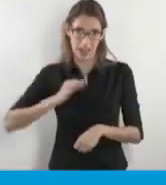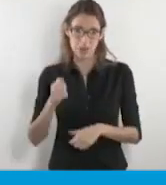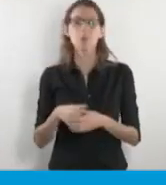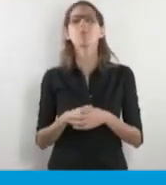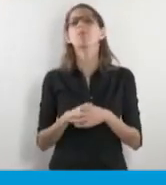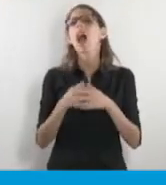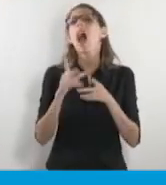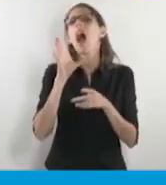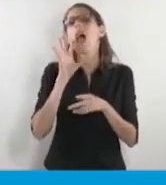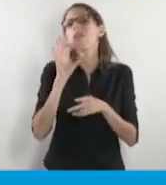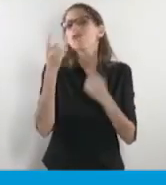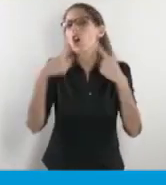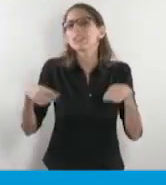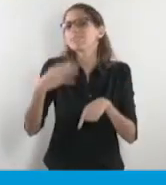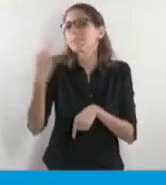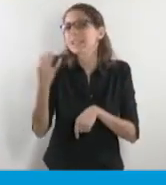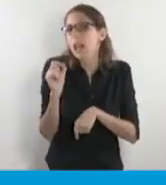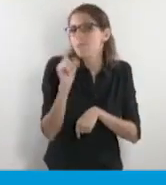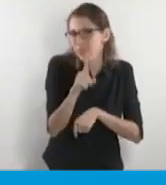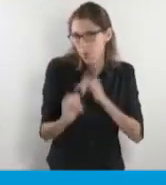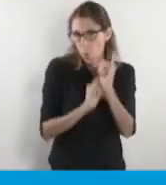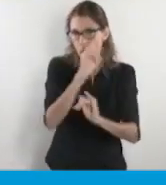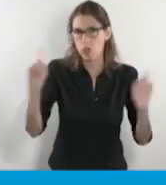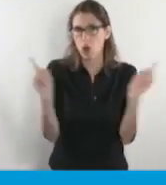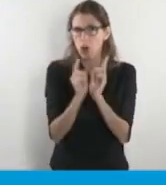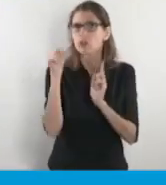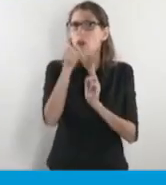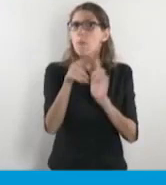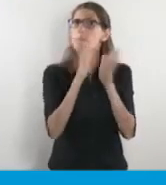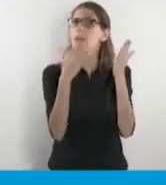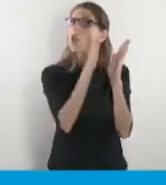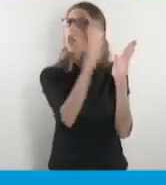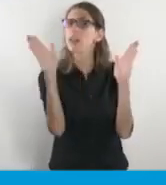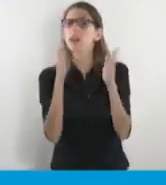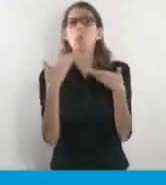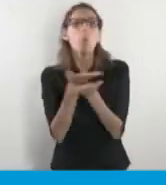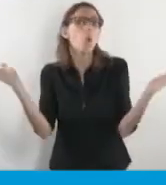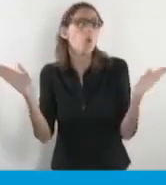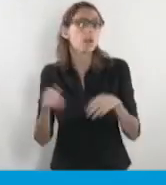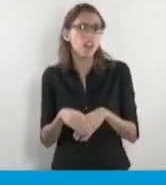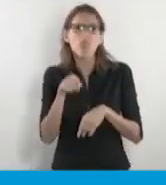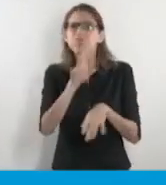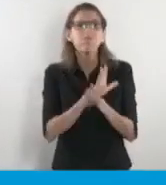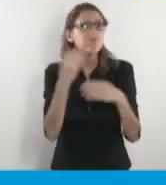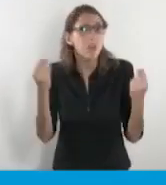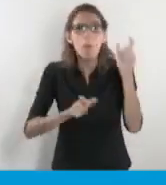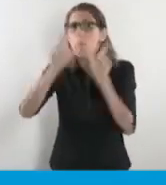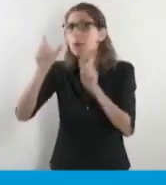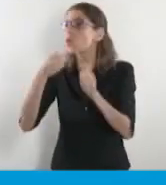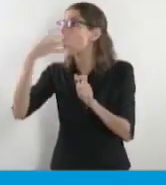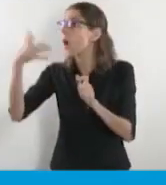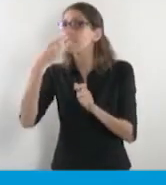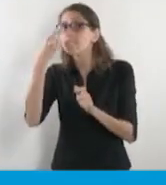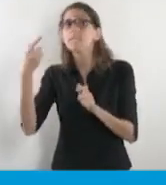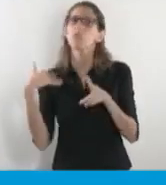te las intento sintetizar mucho es una biblioteca pública eso significa que está abierto a todo el mundo a todos los